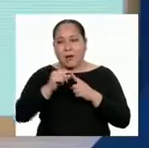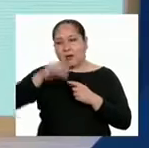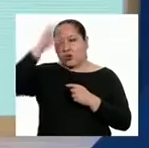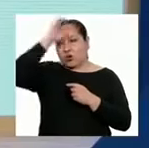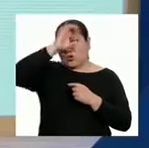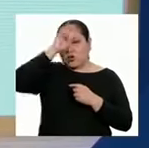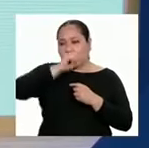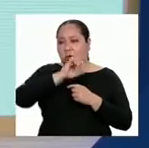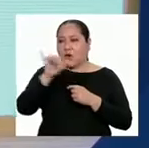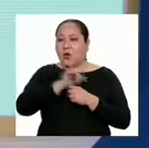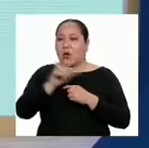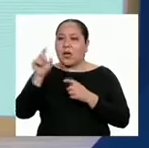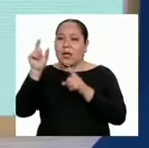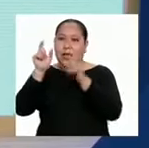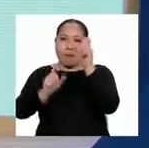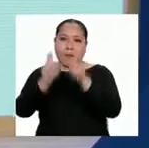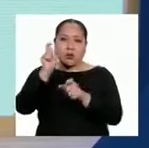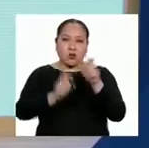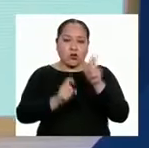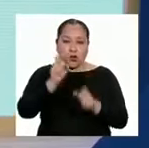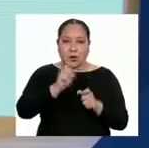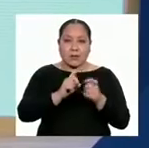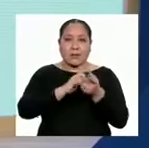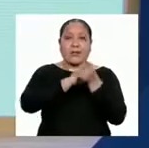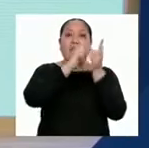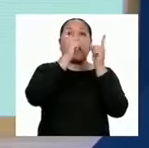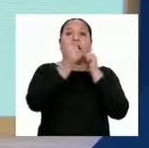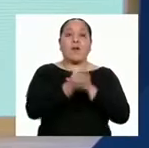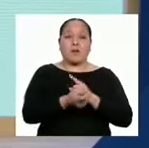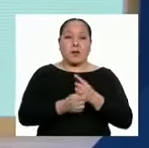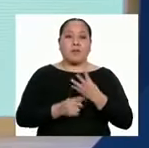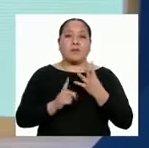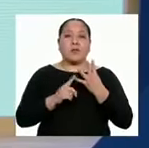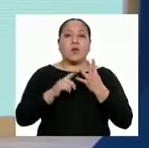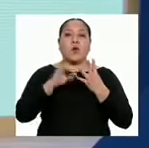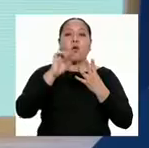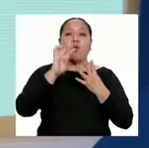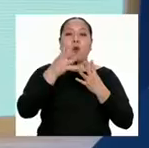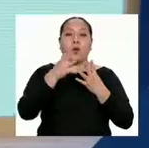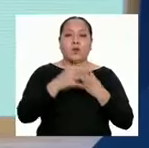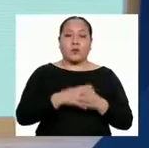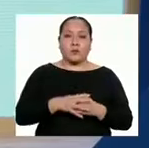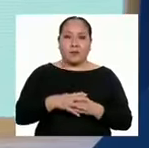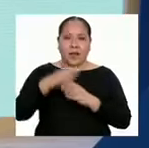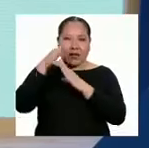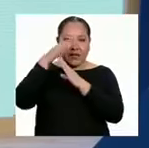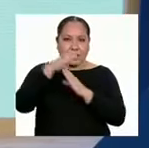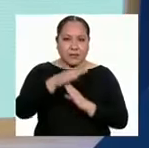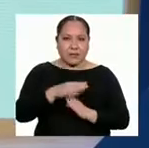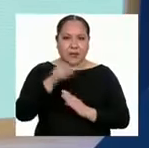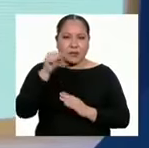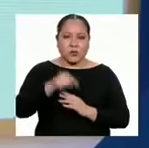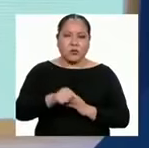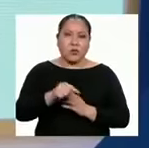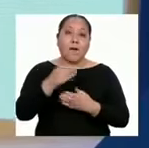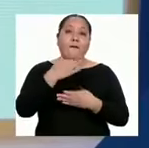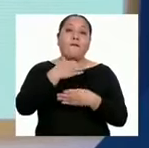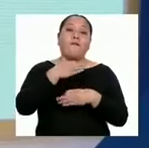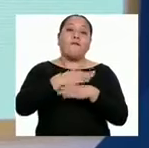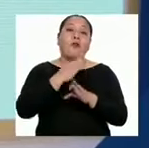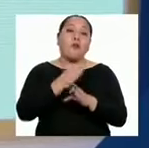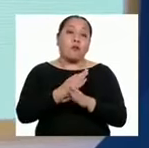seres humanos y sus sociedades, evolucionan. 4. La discriminación es un tipo de